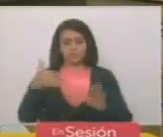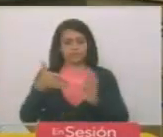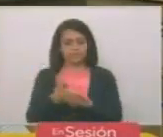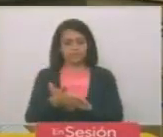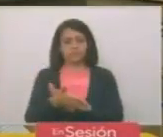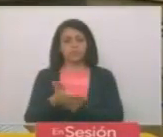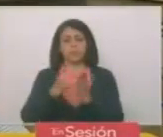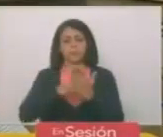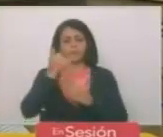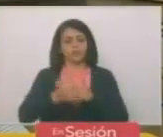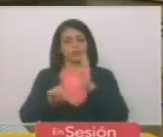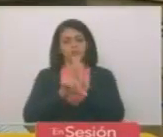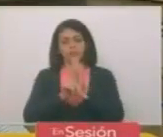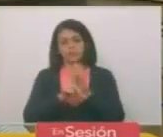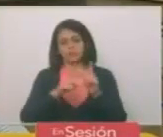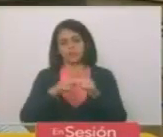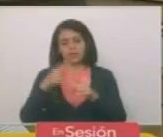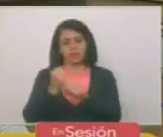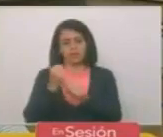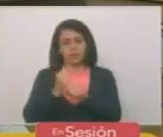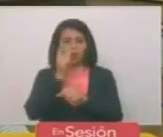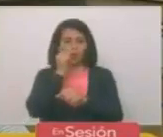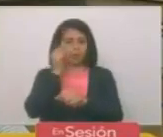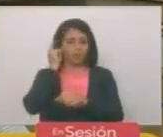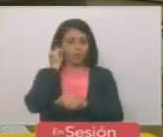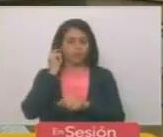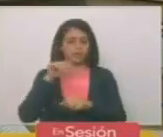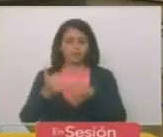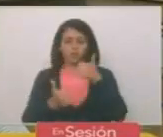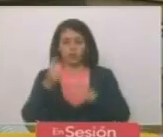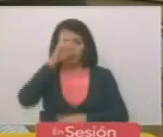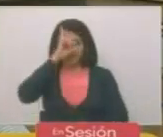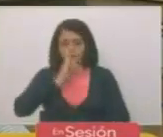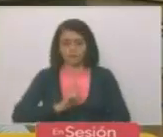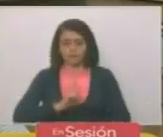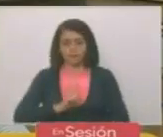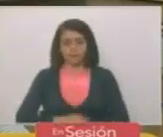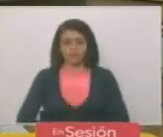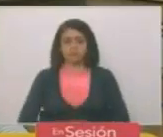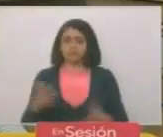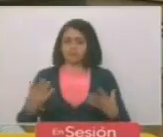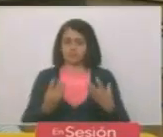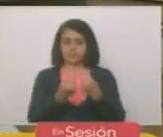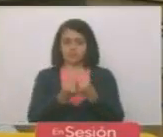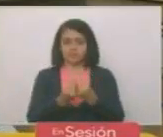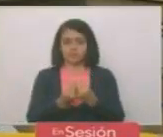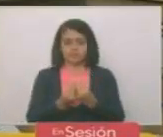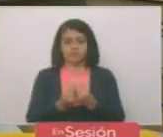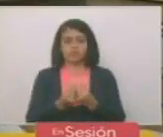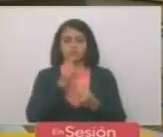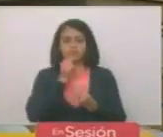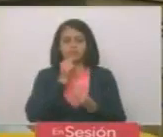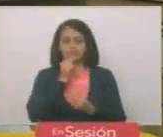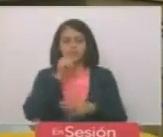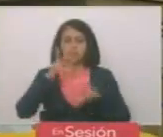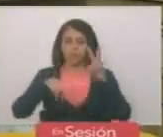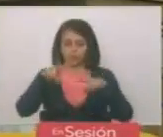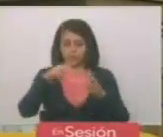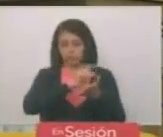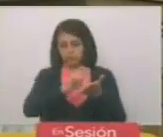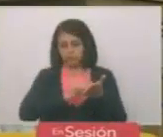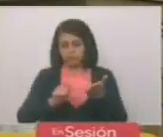remite proyecto de ley para las trabajadoras y los trabajadores con discapacidad, acompañado de su correspondiente exposición de